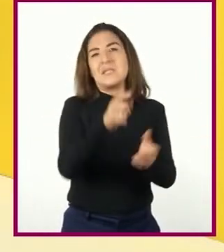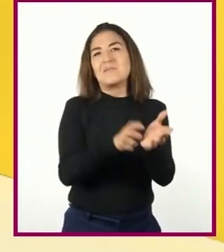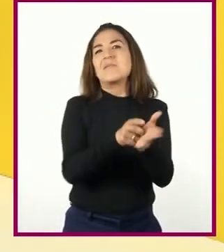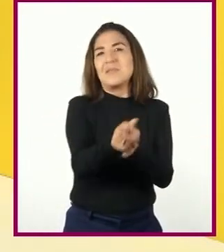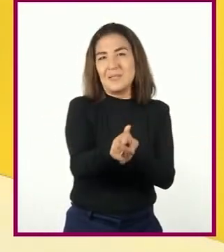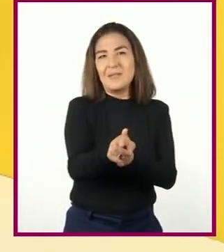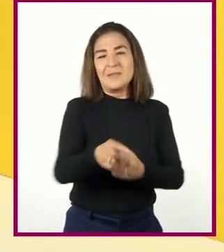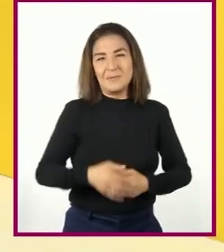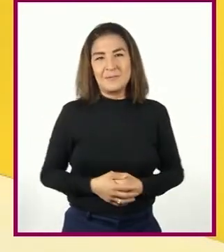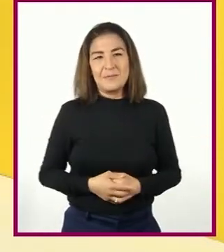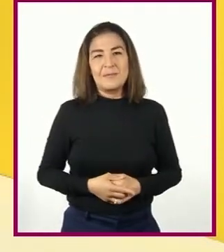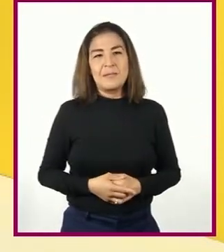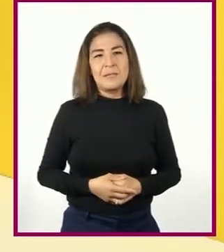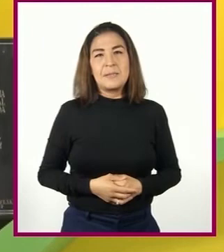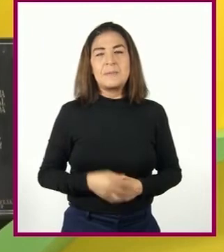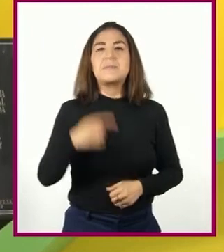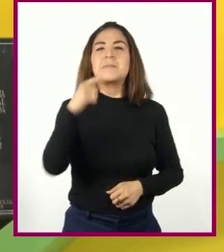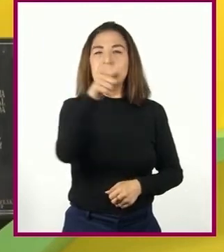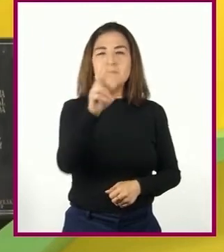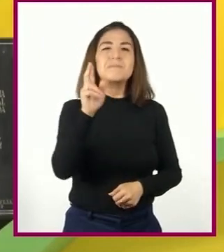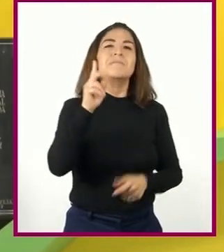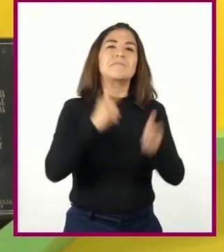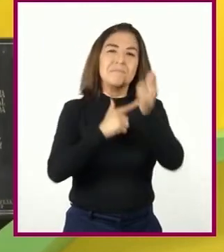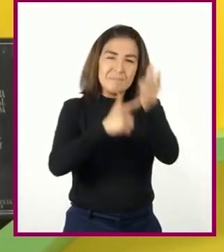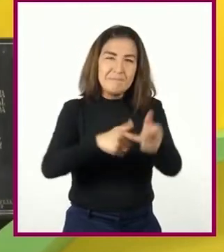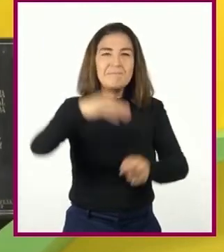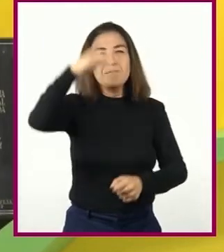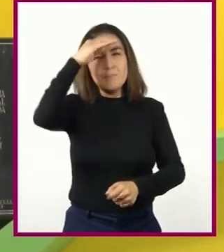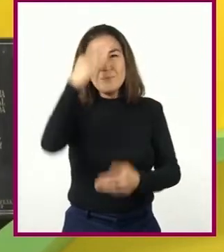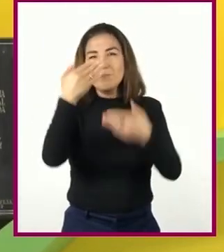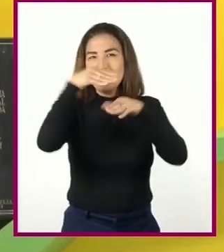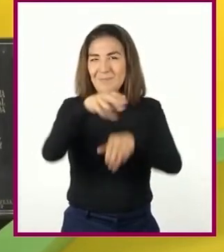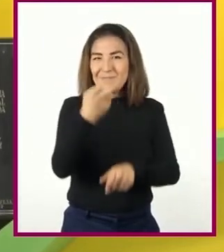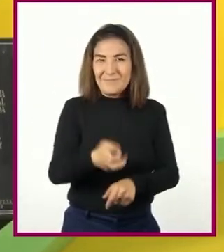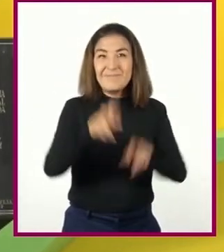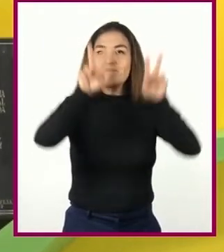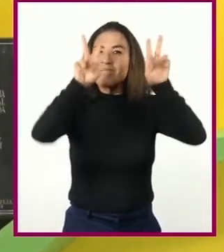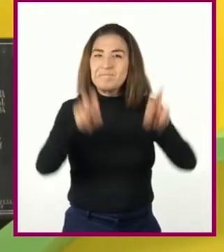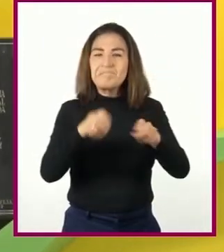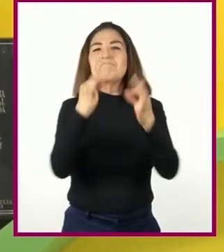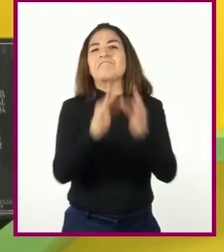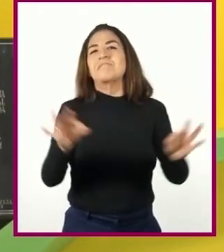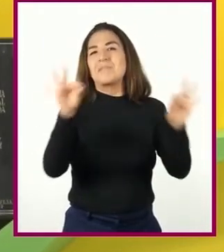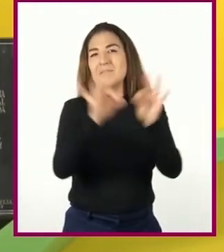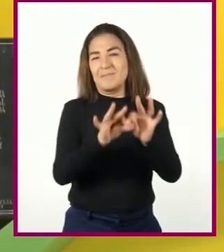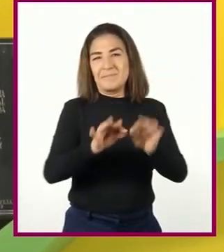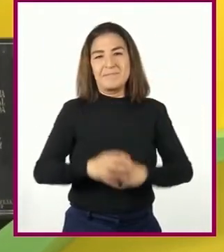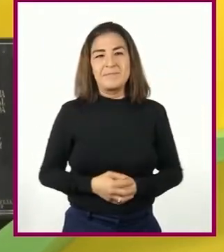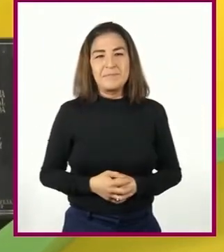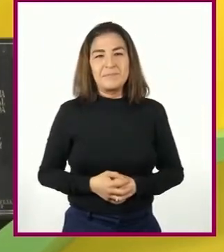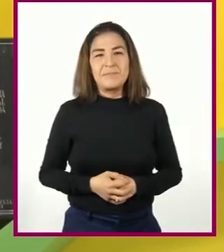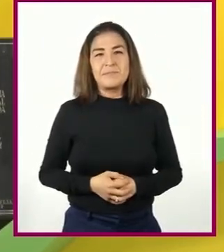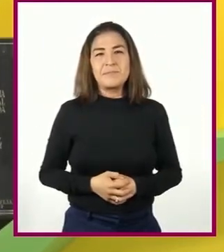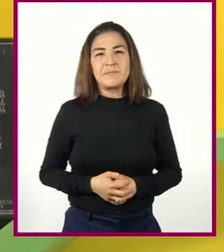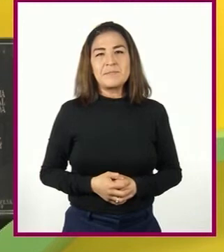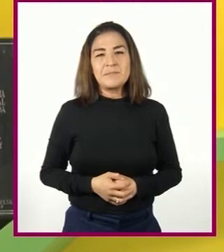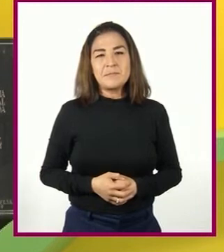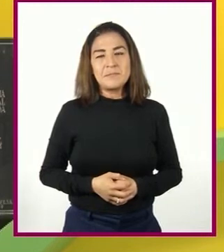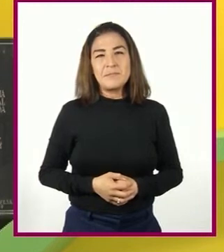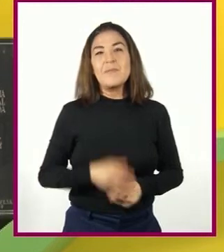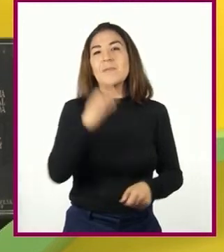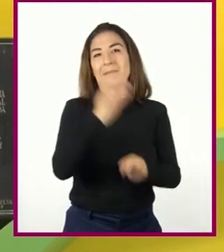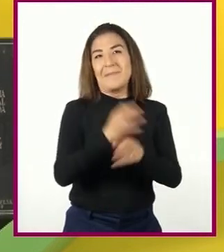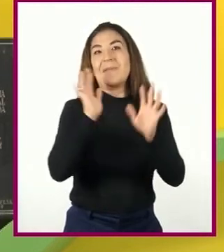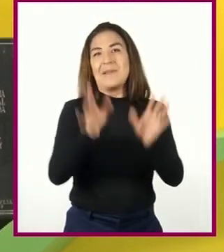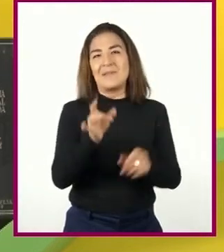derecho. Les invito a seguir reflexionando sobre este tema tan importante y fundamental. Estamos por